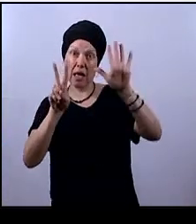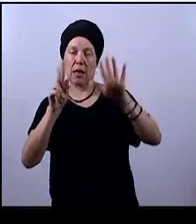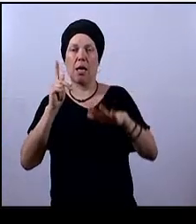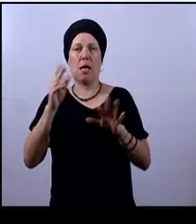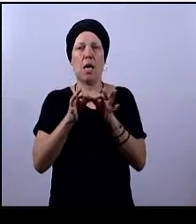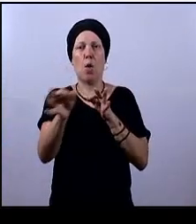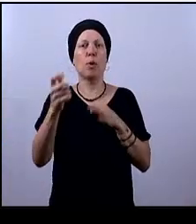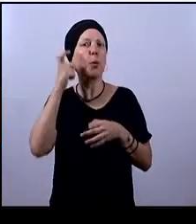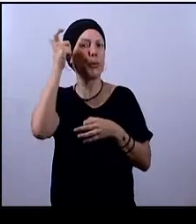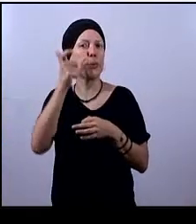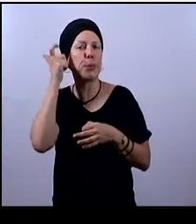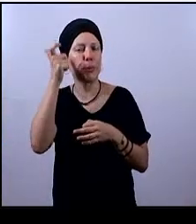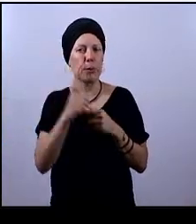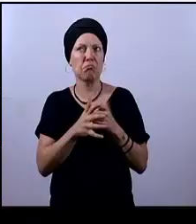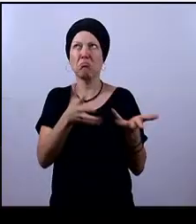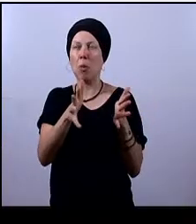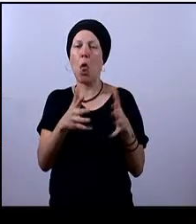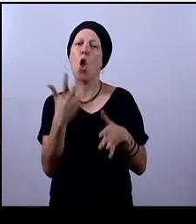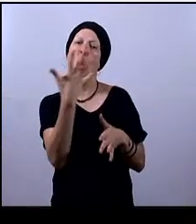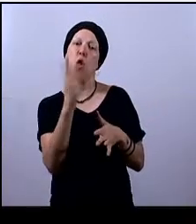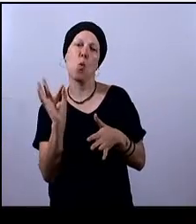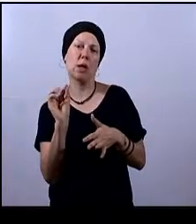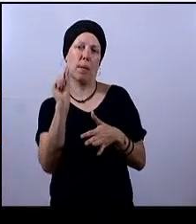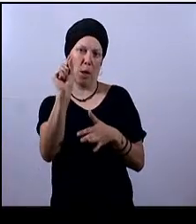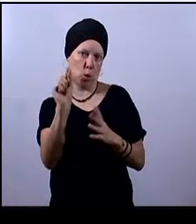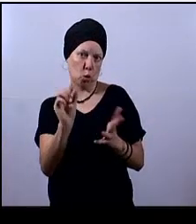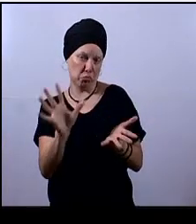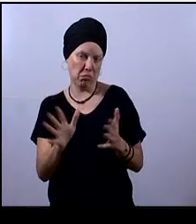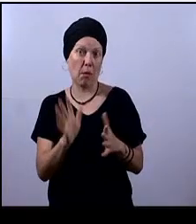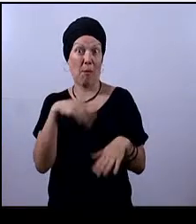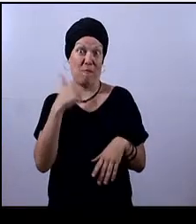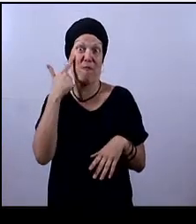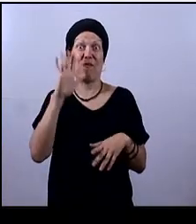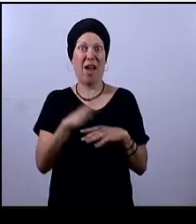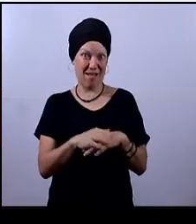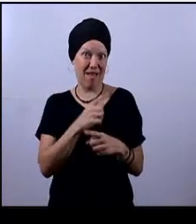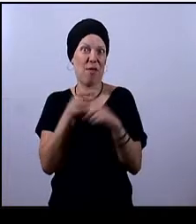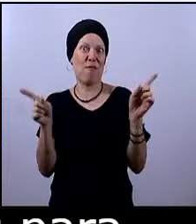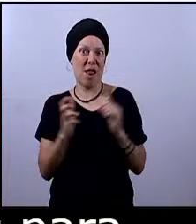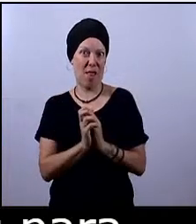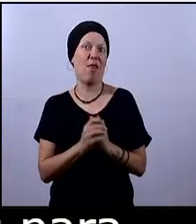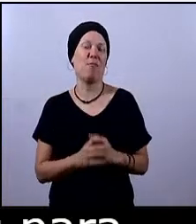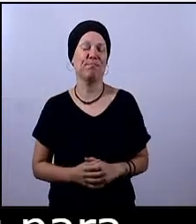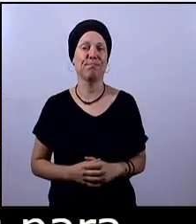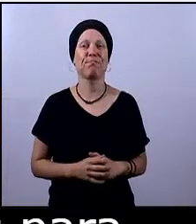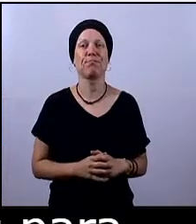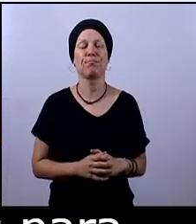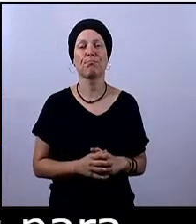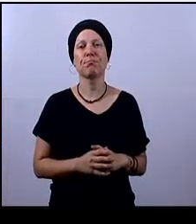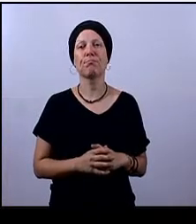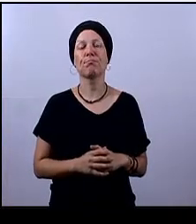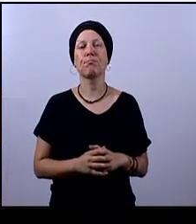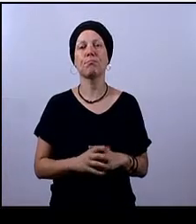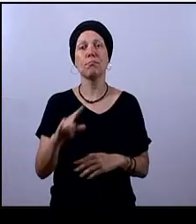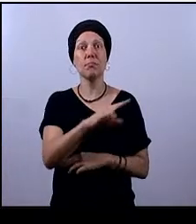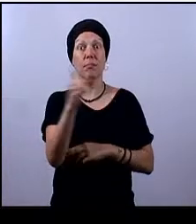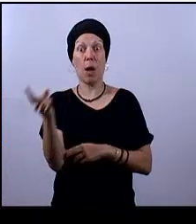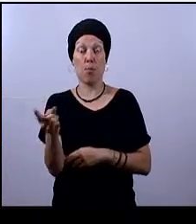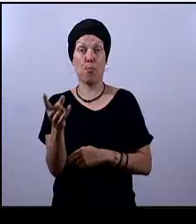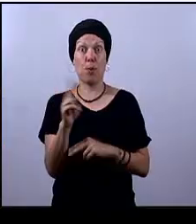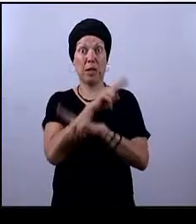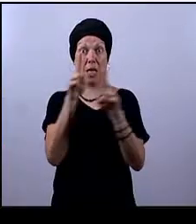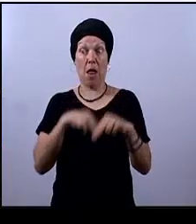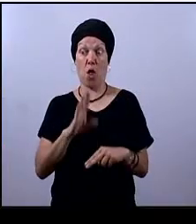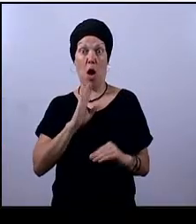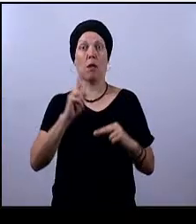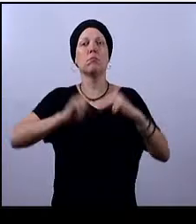de recorrido de en torno a 50 minutos, para que vean esa diferencia. La construcción del puente